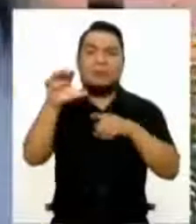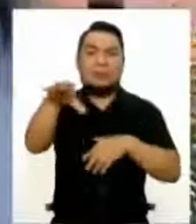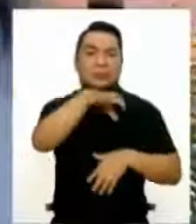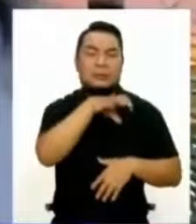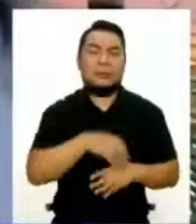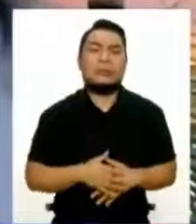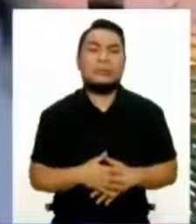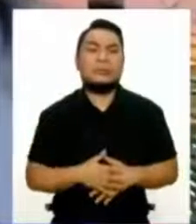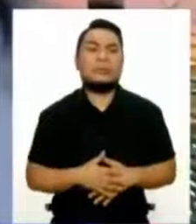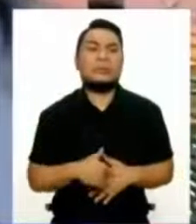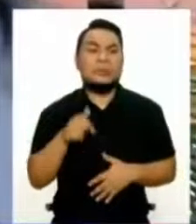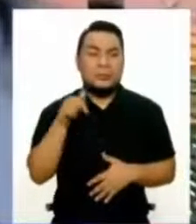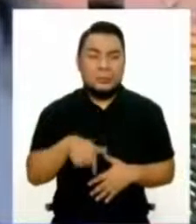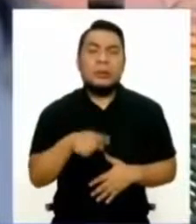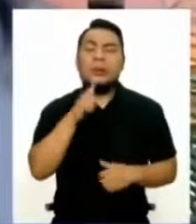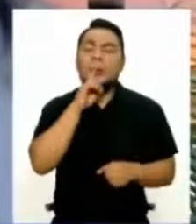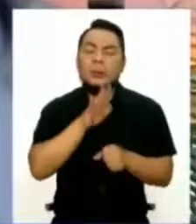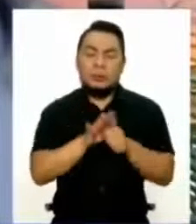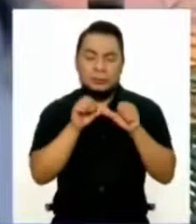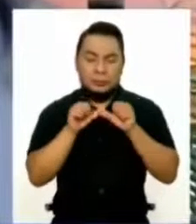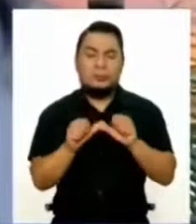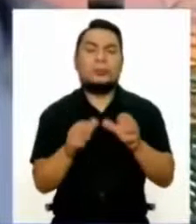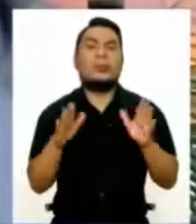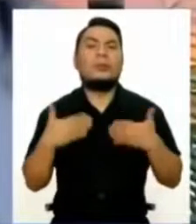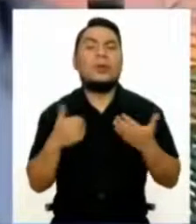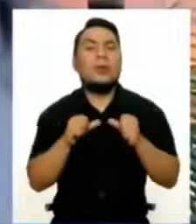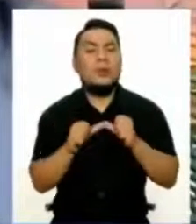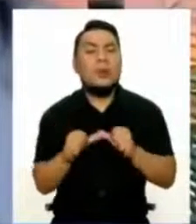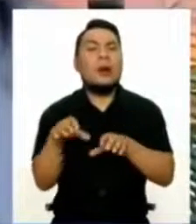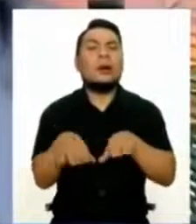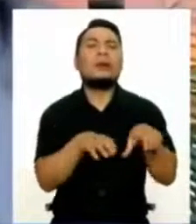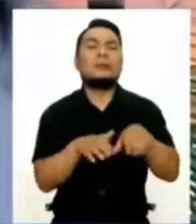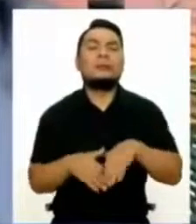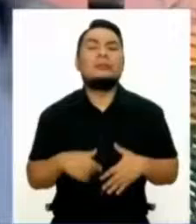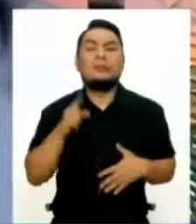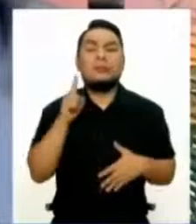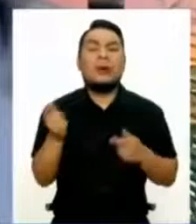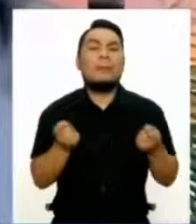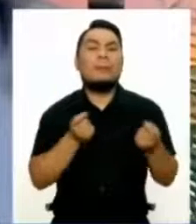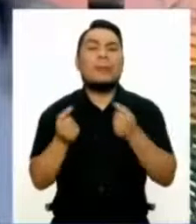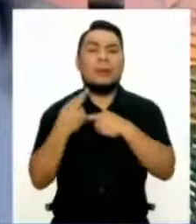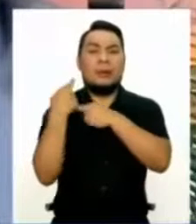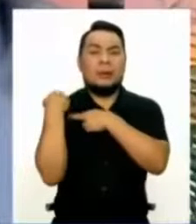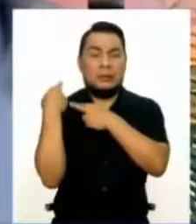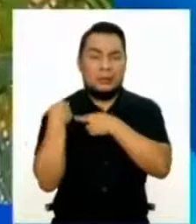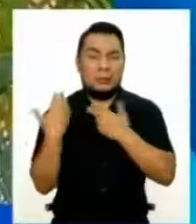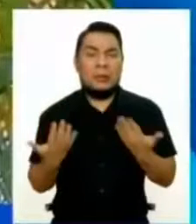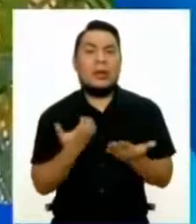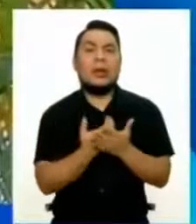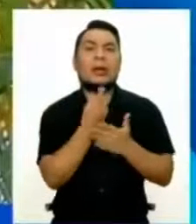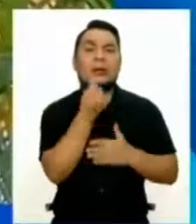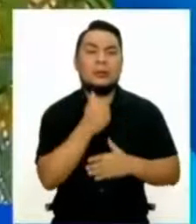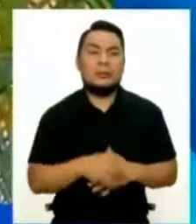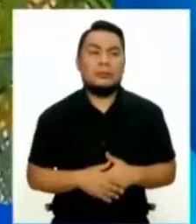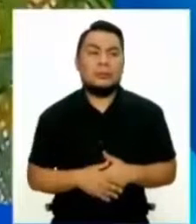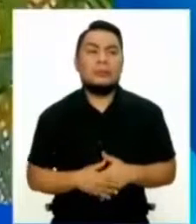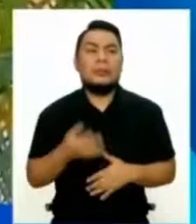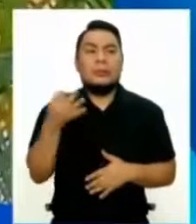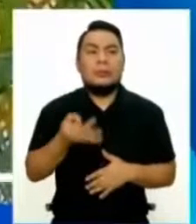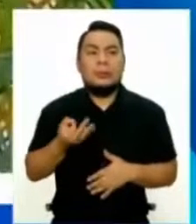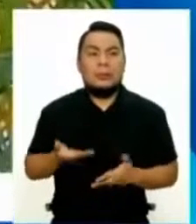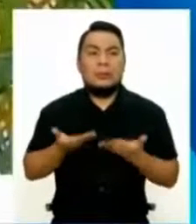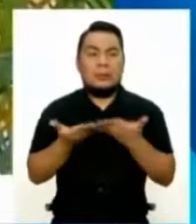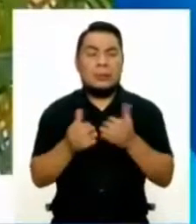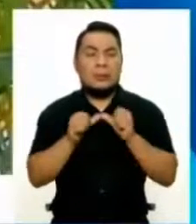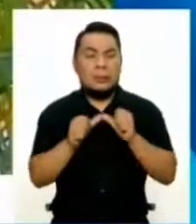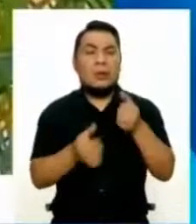amigos de Publicontadores, el día de hoy te daremos a conocer que el presidente Pedro Castillo ha participado en la sesión plenaria